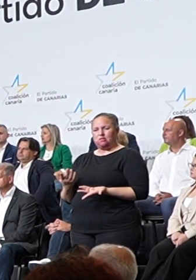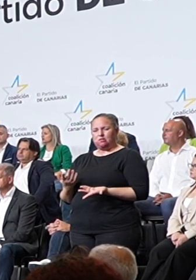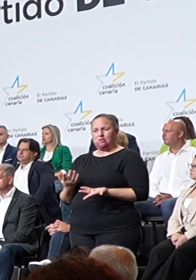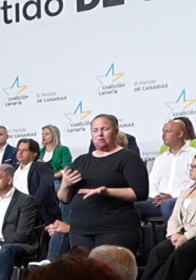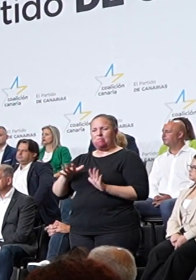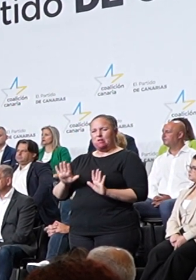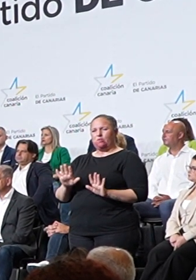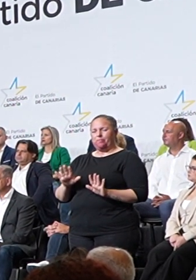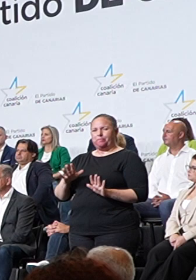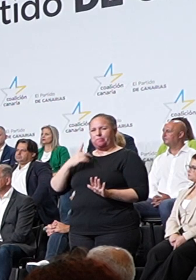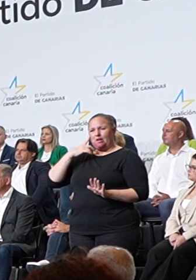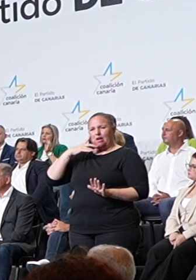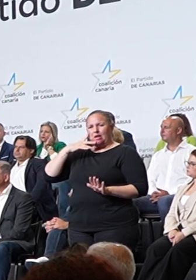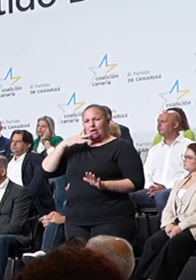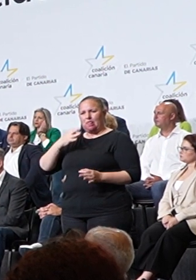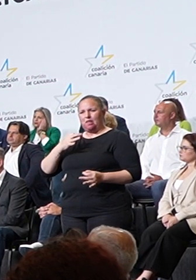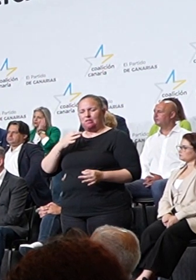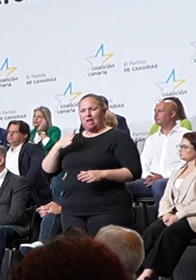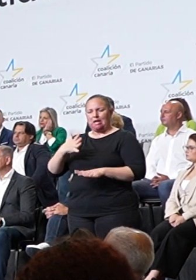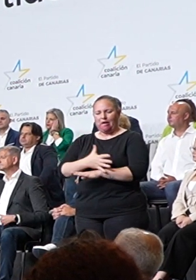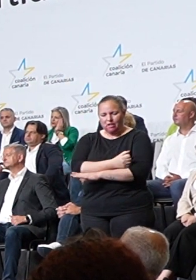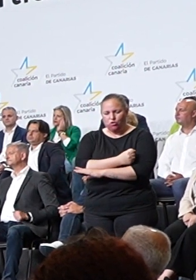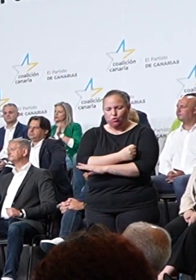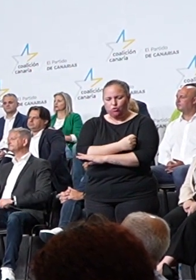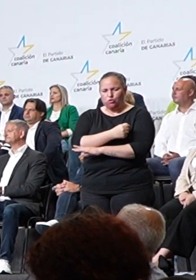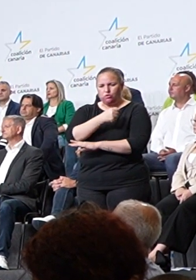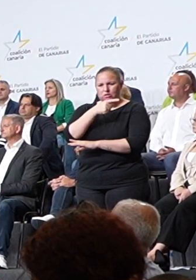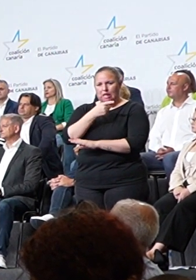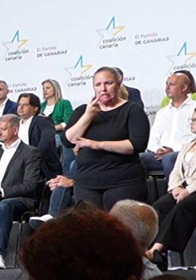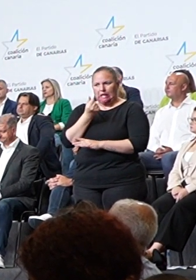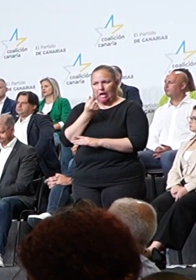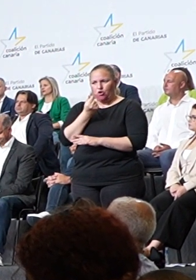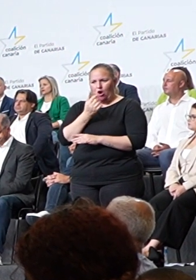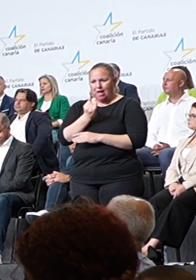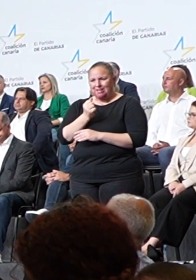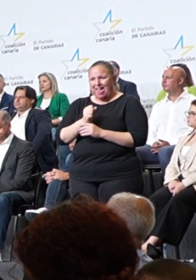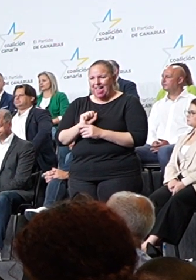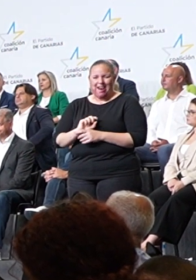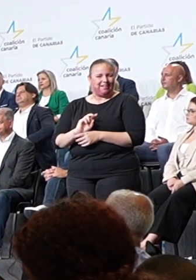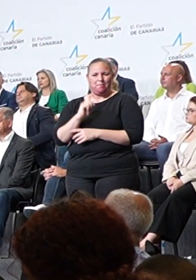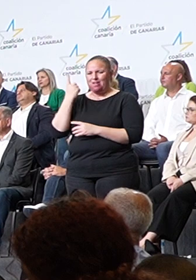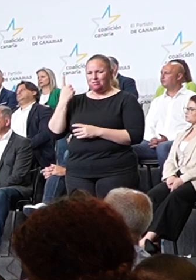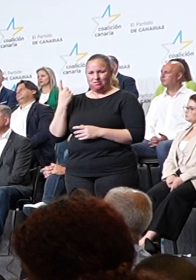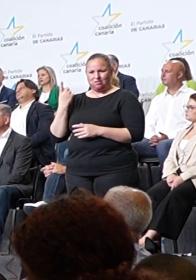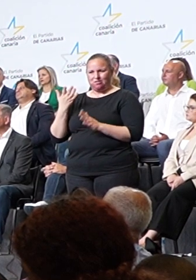Pero resulta que es el Cabildo que más dinero tiene. Le han